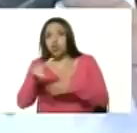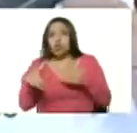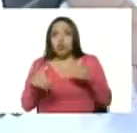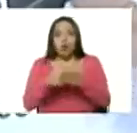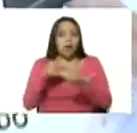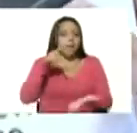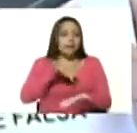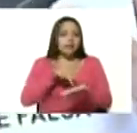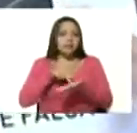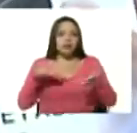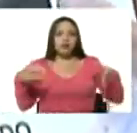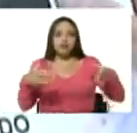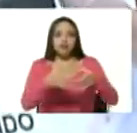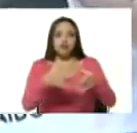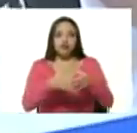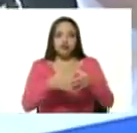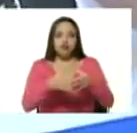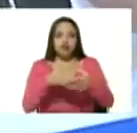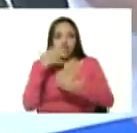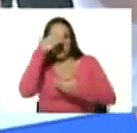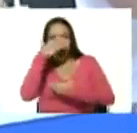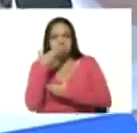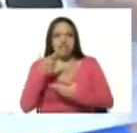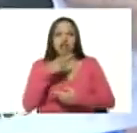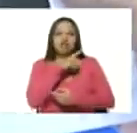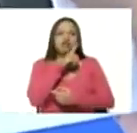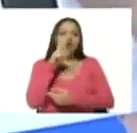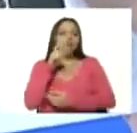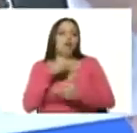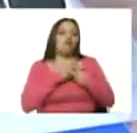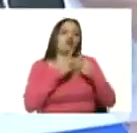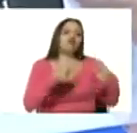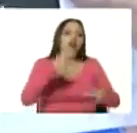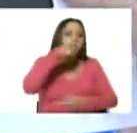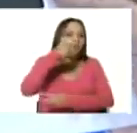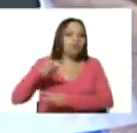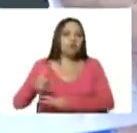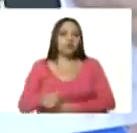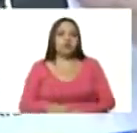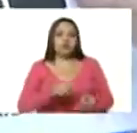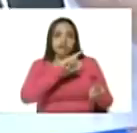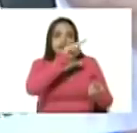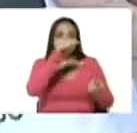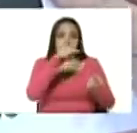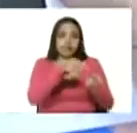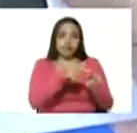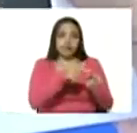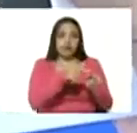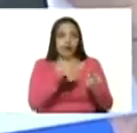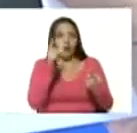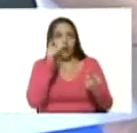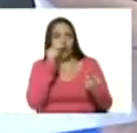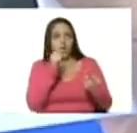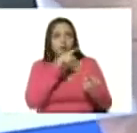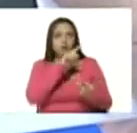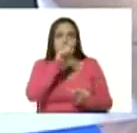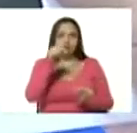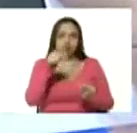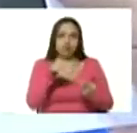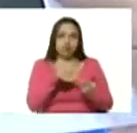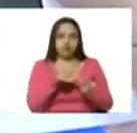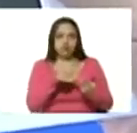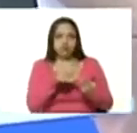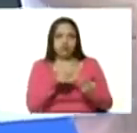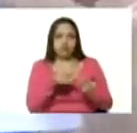de un grupo terrorista llamado Voluntad Popular, el señor Marco Aurelio Quiñones, el señor Sergio Vergara,